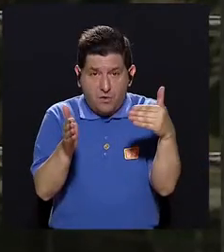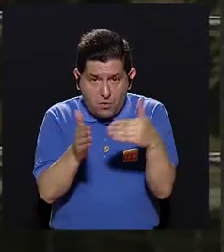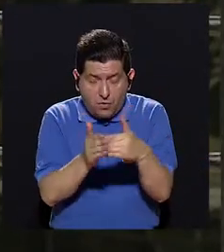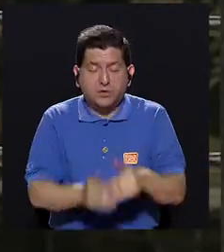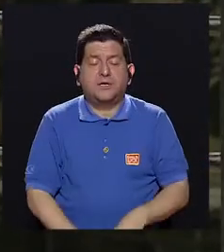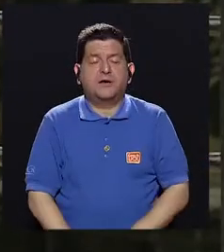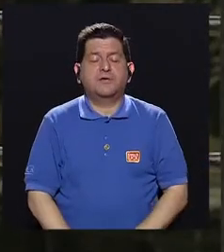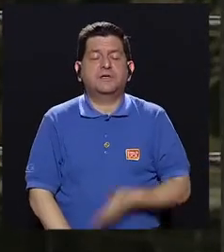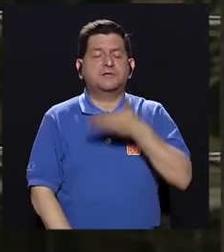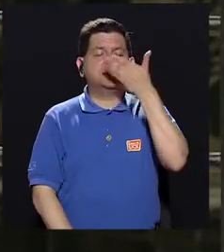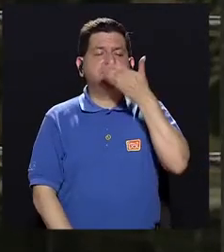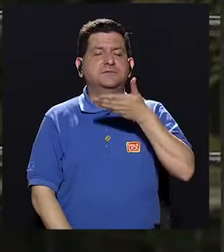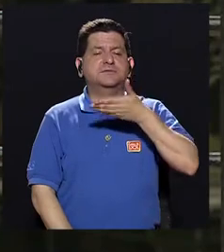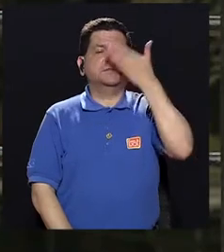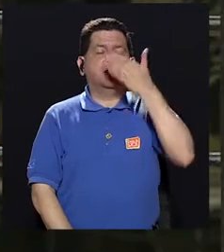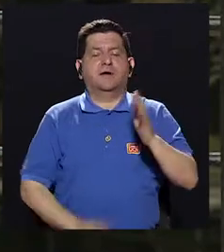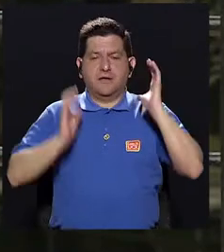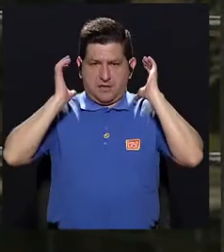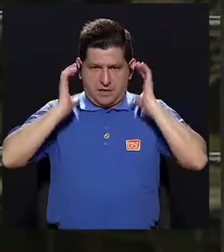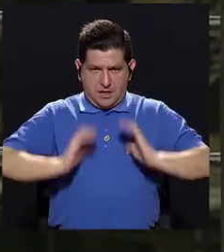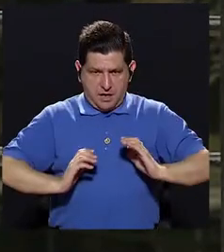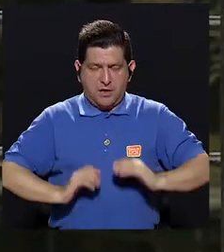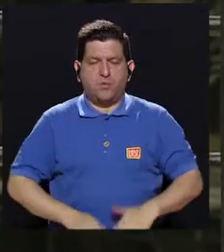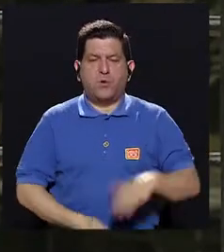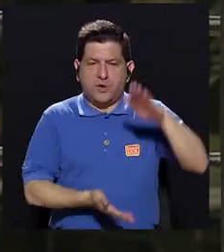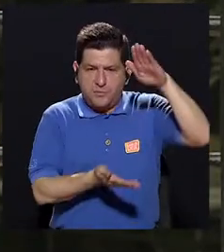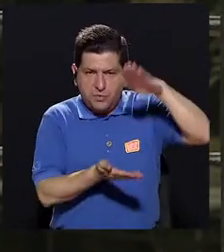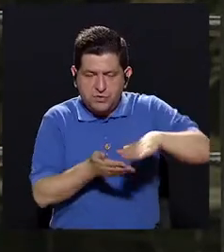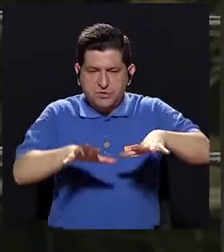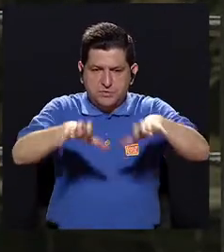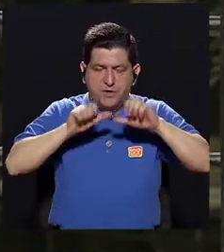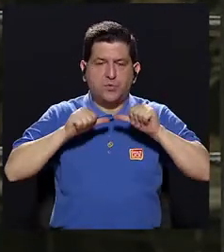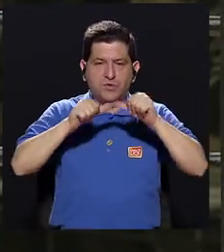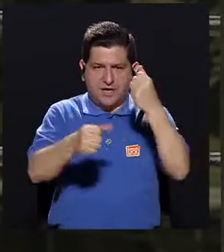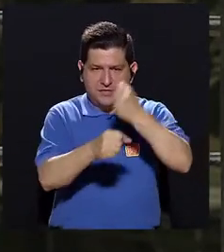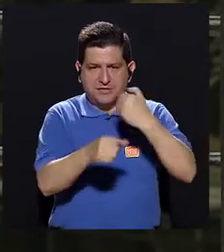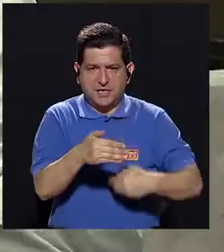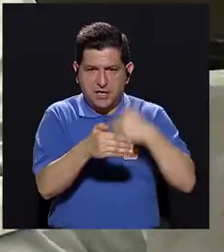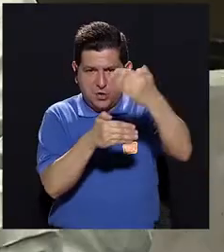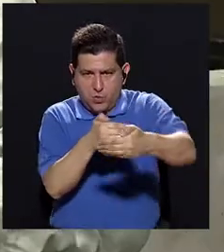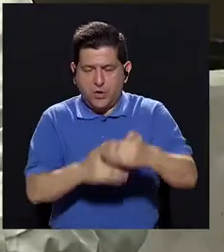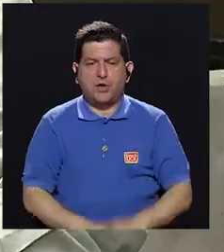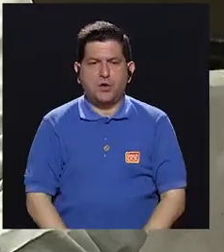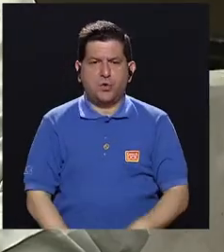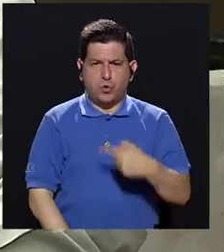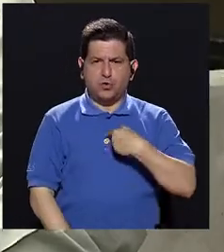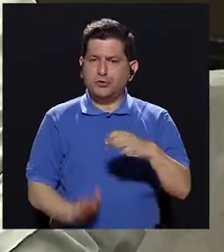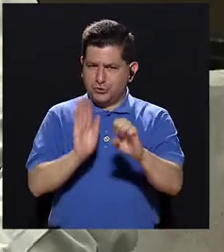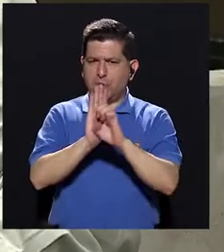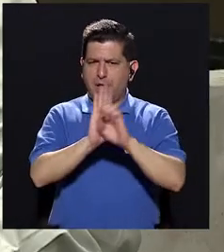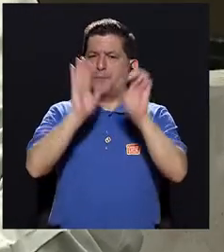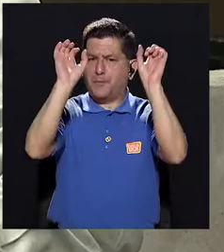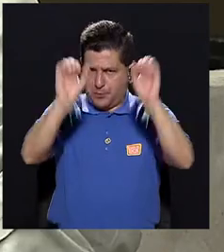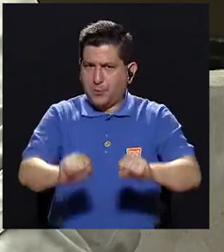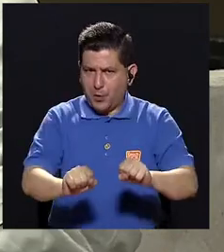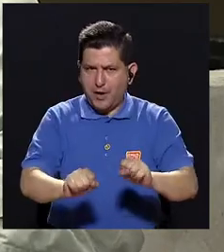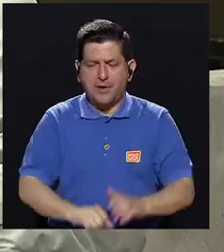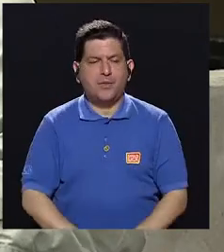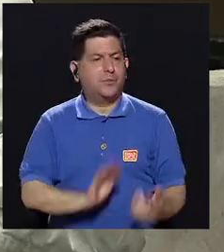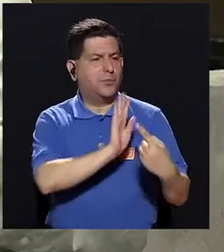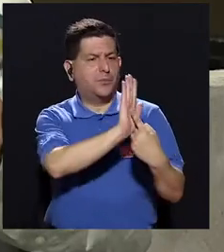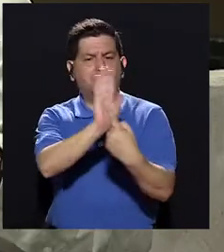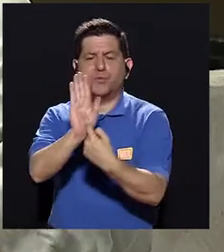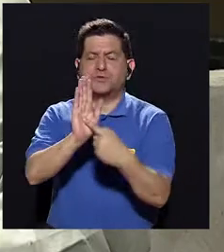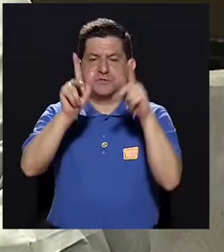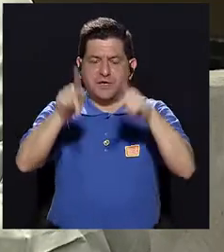poco de oxigenarse, que el cuerpo se desestrese para seguir el trabajo que está haciendo. ¿Y qué te parece entonces si yo te sirvo de ejemplo y